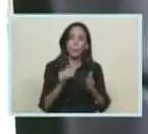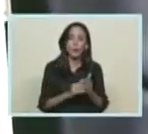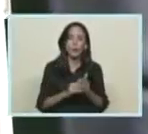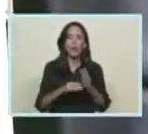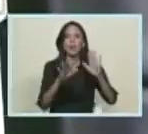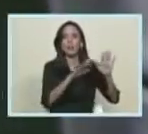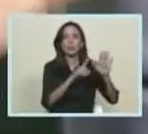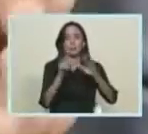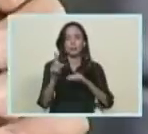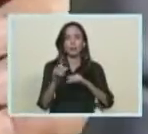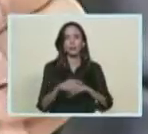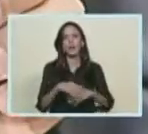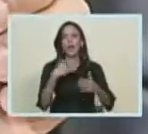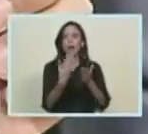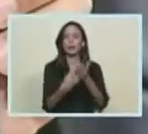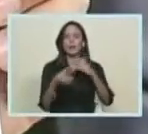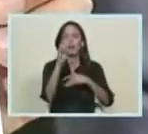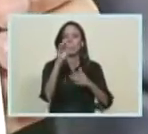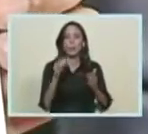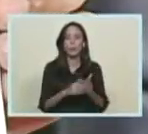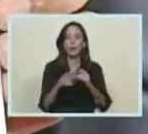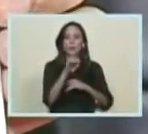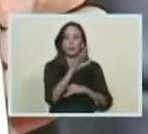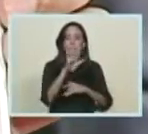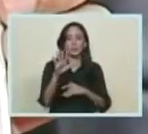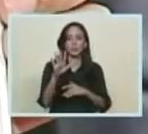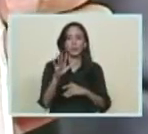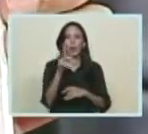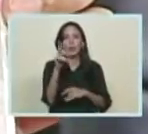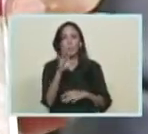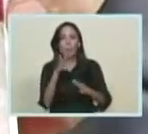2015-2016-2025. El Plan Estratégico Socialista